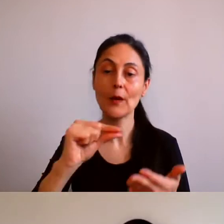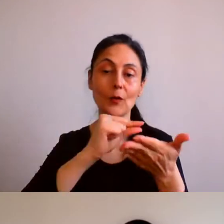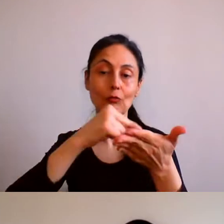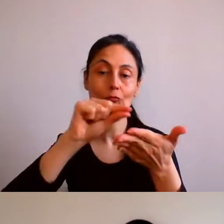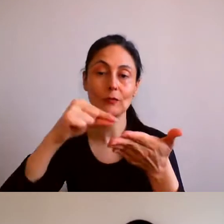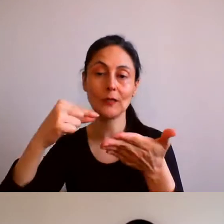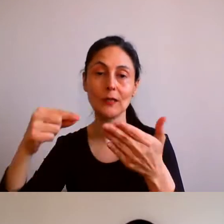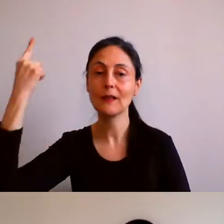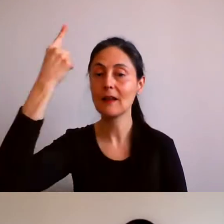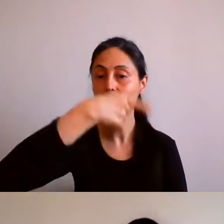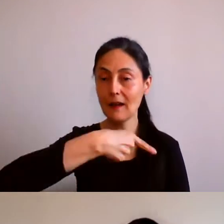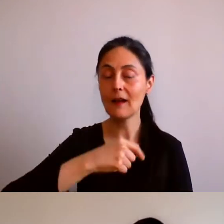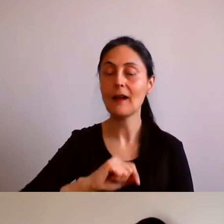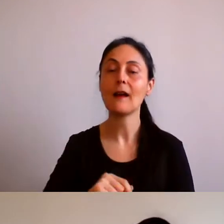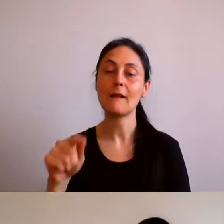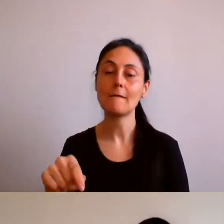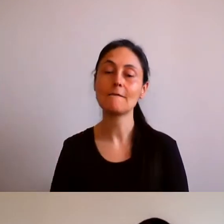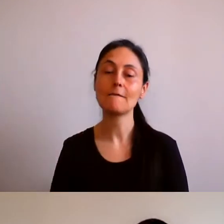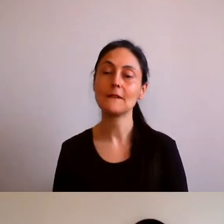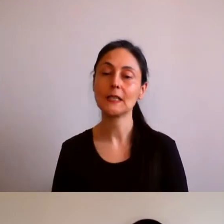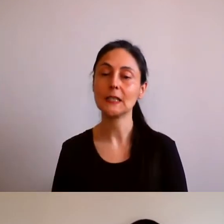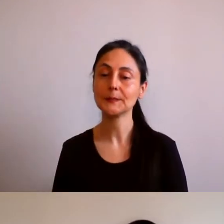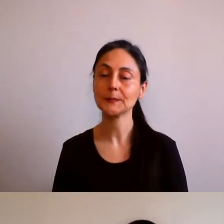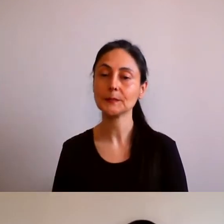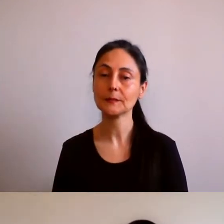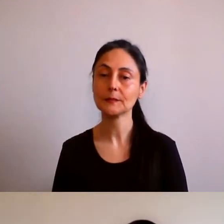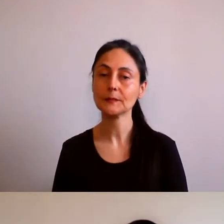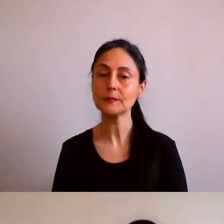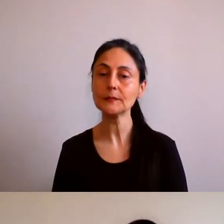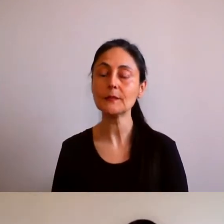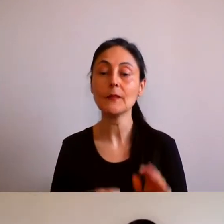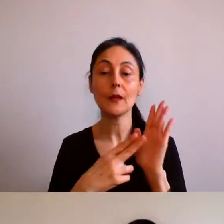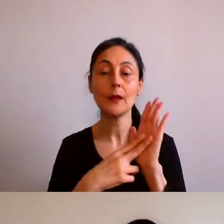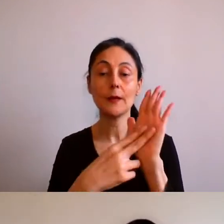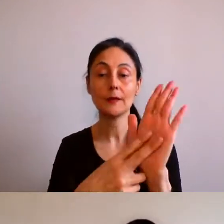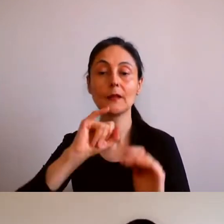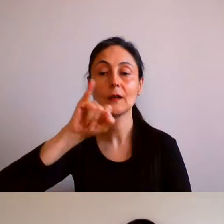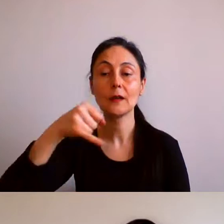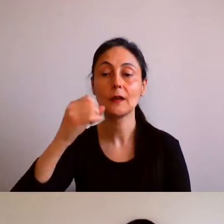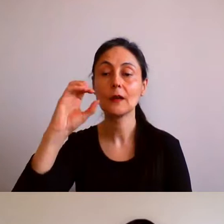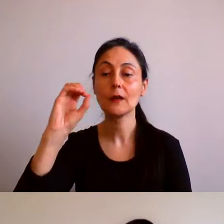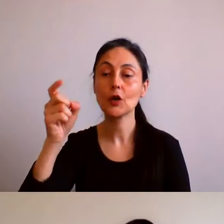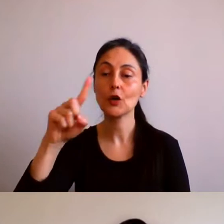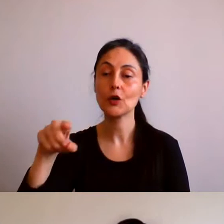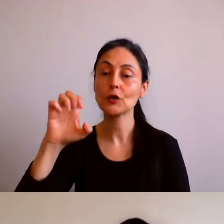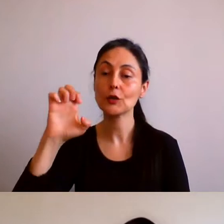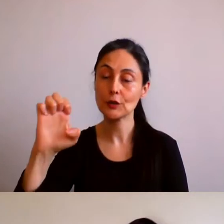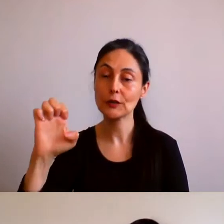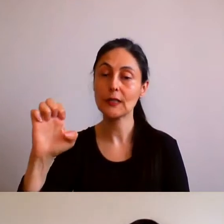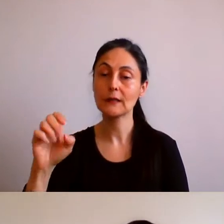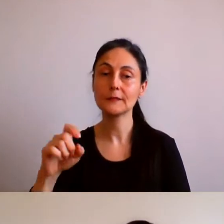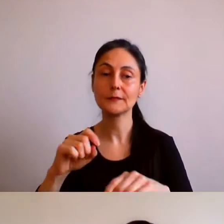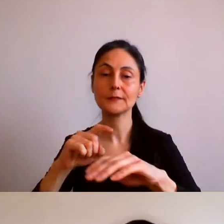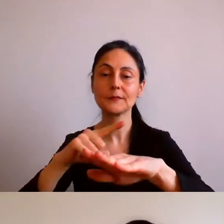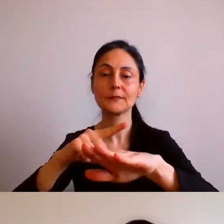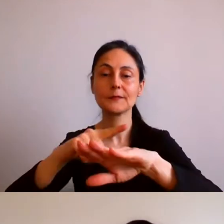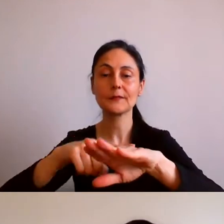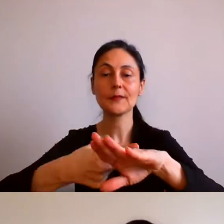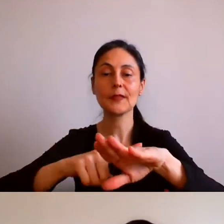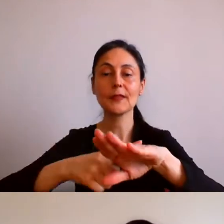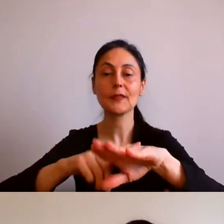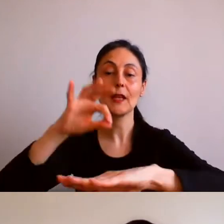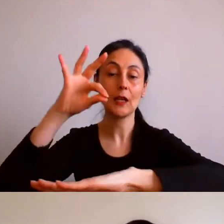espacio para ellas. Me gustaría ahora presentar a José Miguel Amaro Suazo. Él es tecnólogo médico con